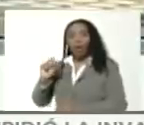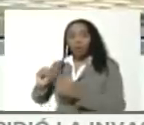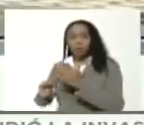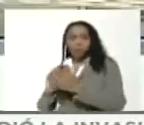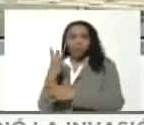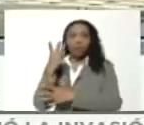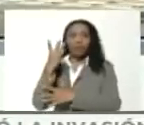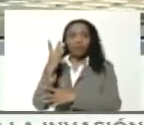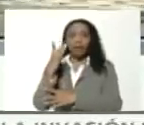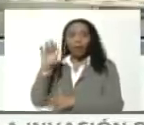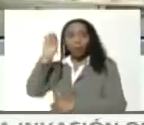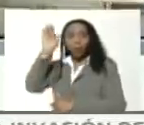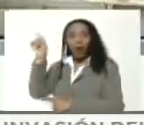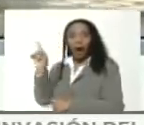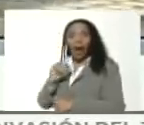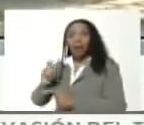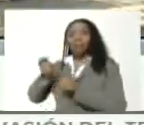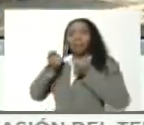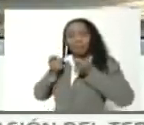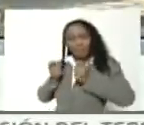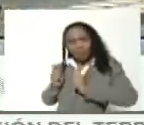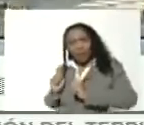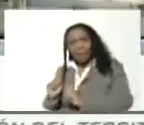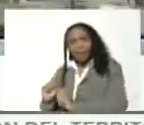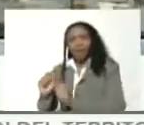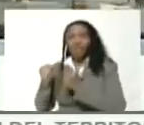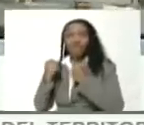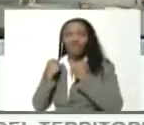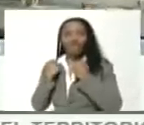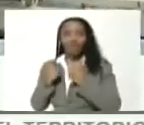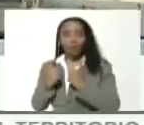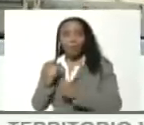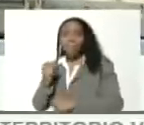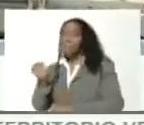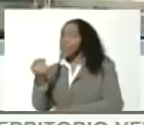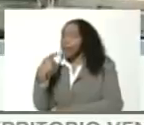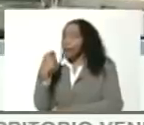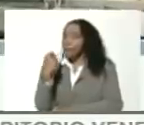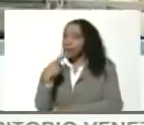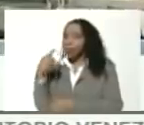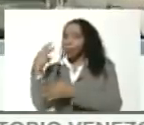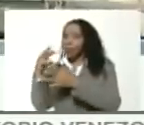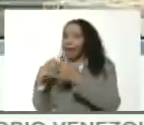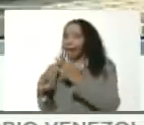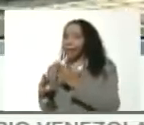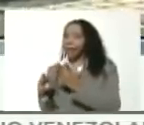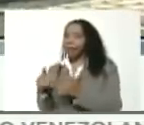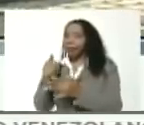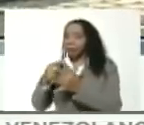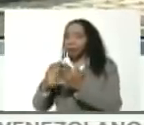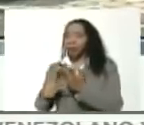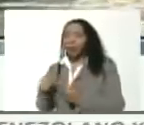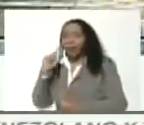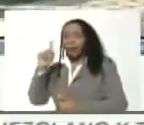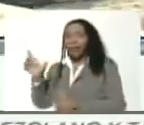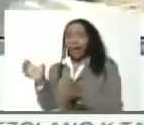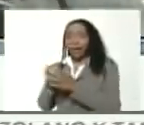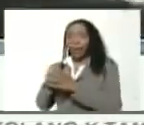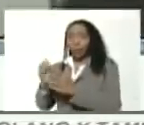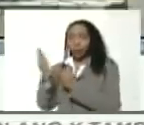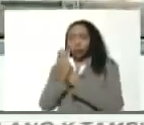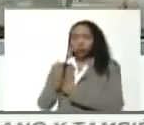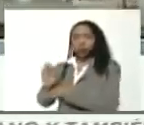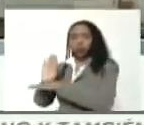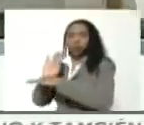fundamentalmente destinados a las terapias intensivas. Aquí vienen medicamentos, material médico quirúrgico, fundamentalmente equipos de protección personal